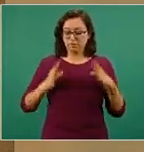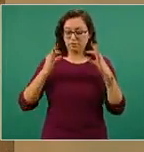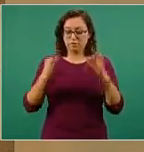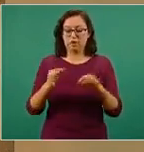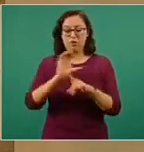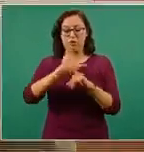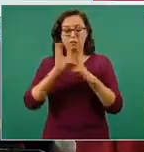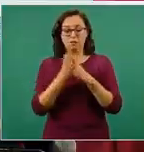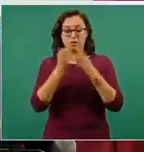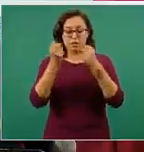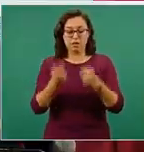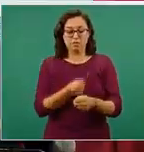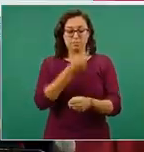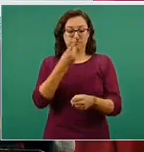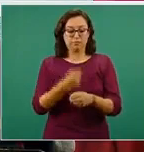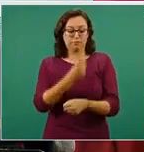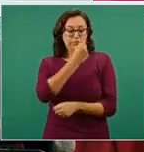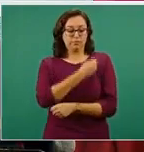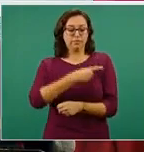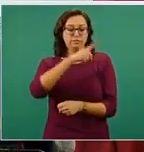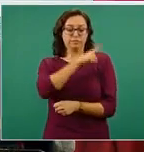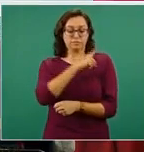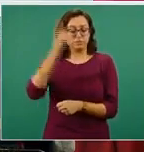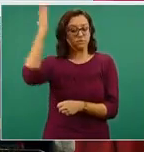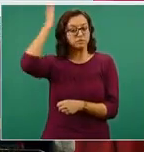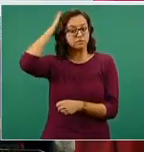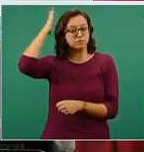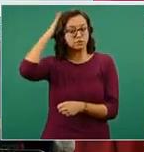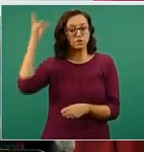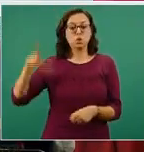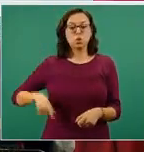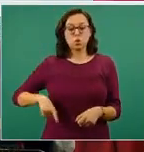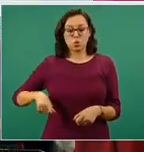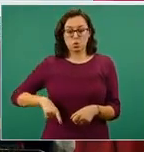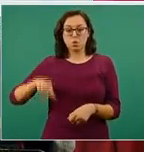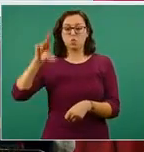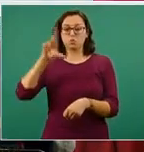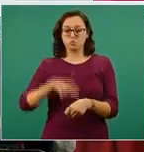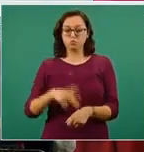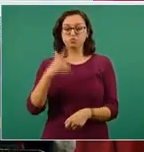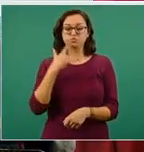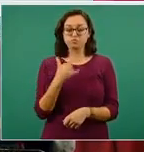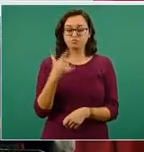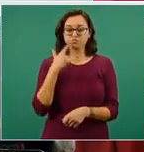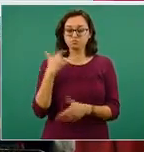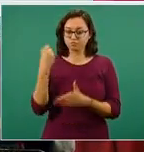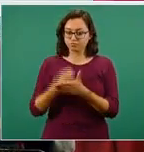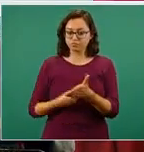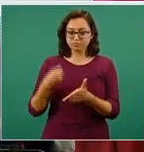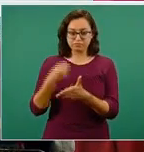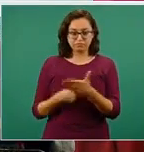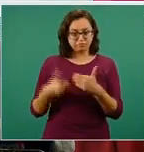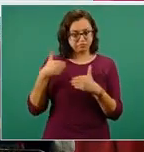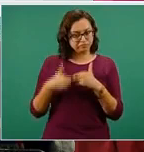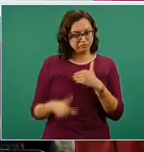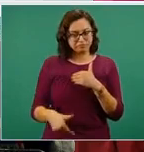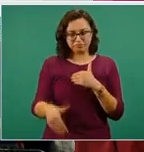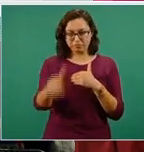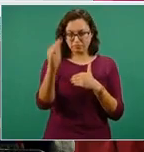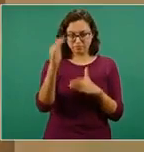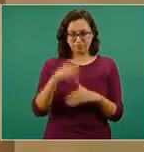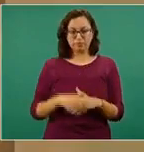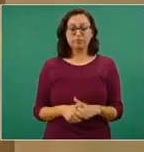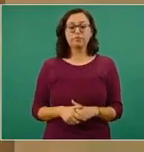presidida justamente por nuestro gobernador, quien ha tomado la batuta hasta el día de hoy de la pandemia. Y por